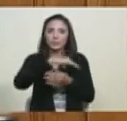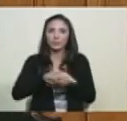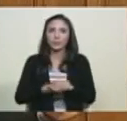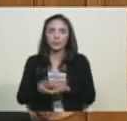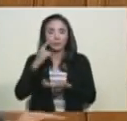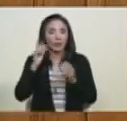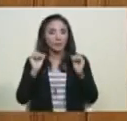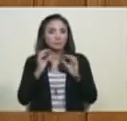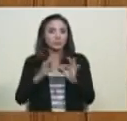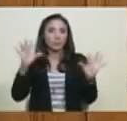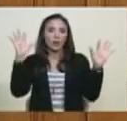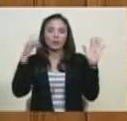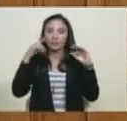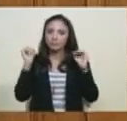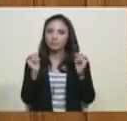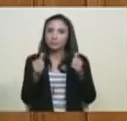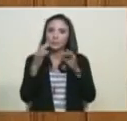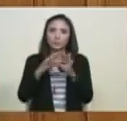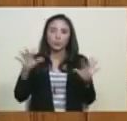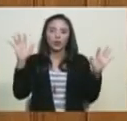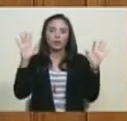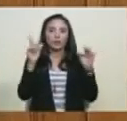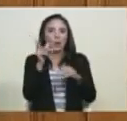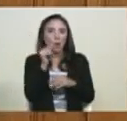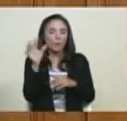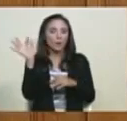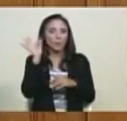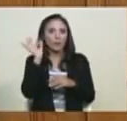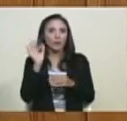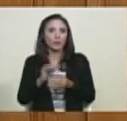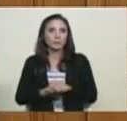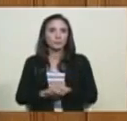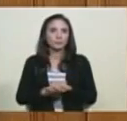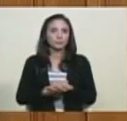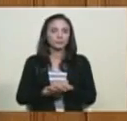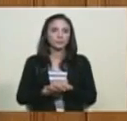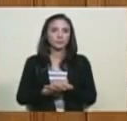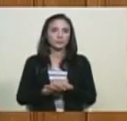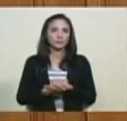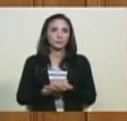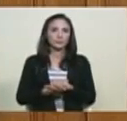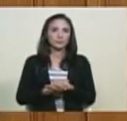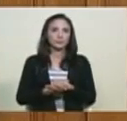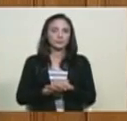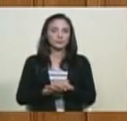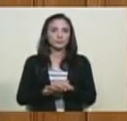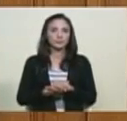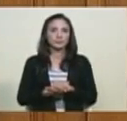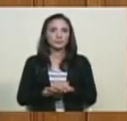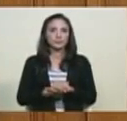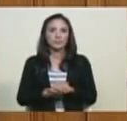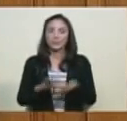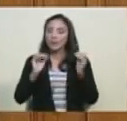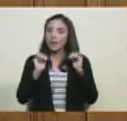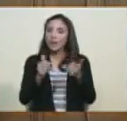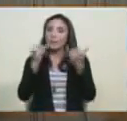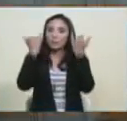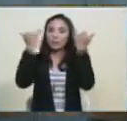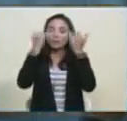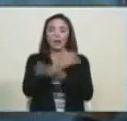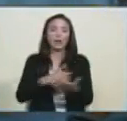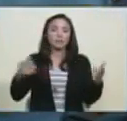Ahí empezó el milagro, muchachos, heridos de nuestra Fuerza Armada. Ahí empezó el milagro